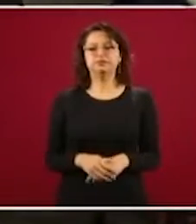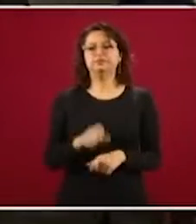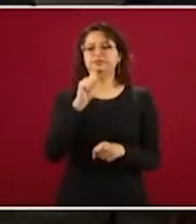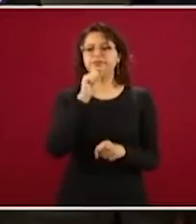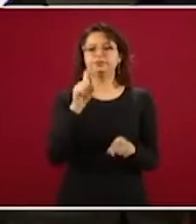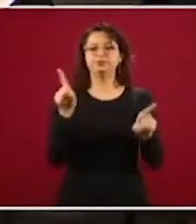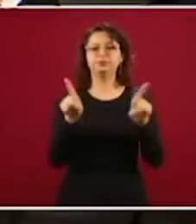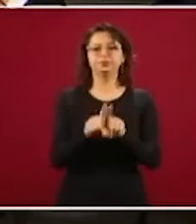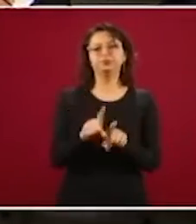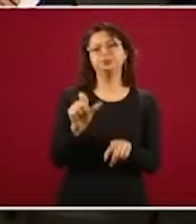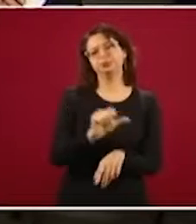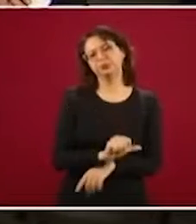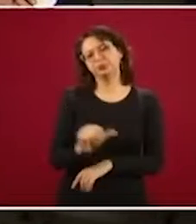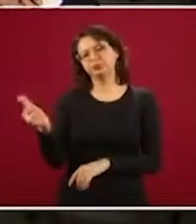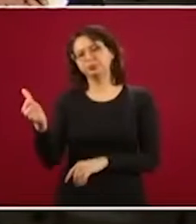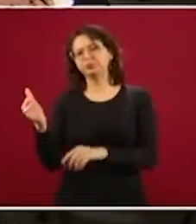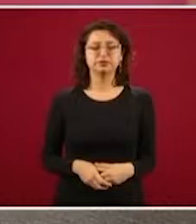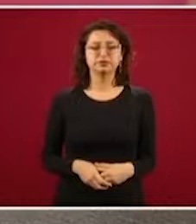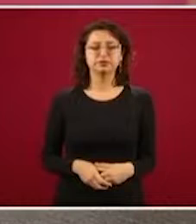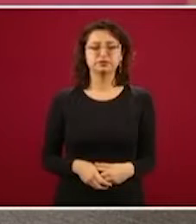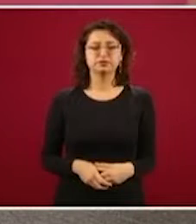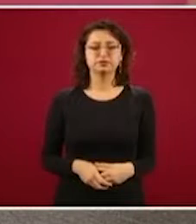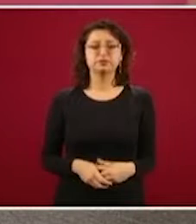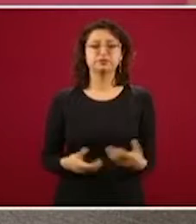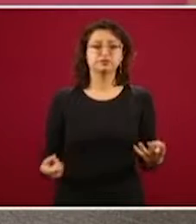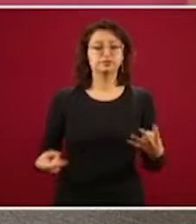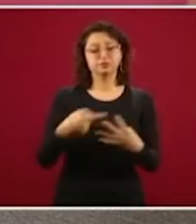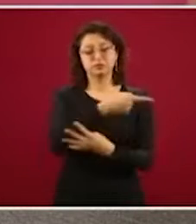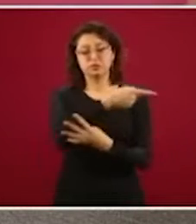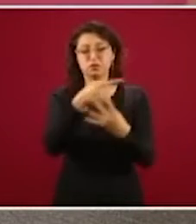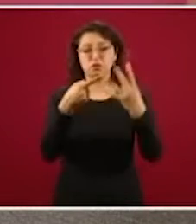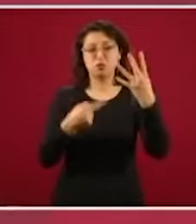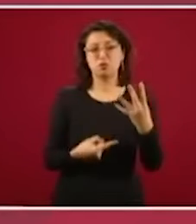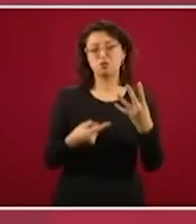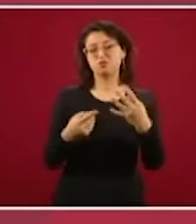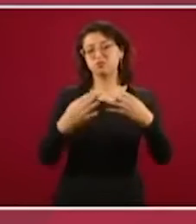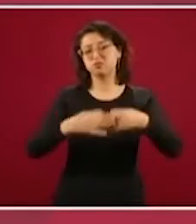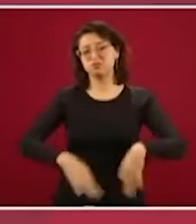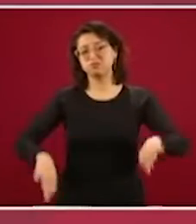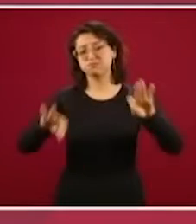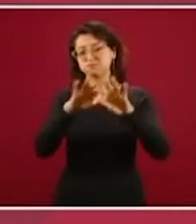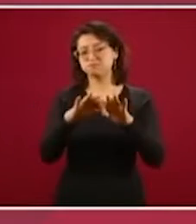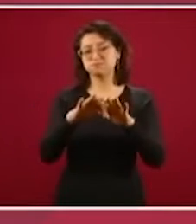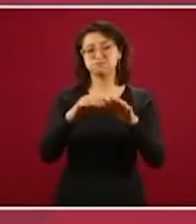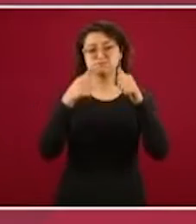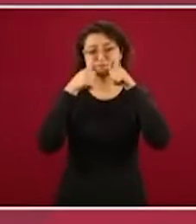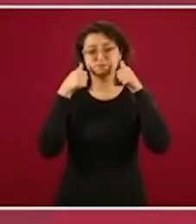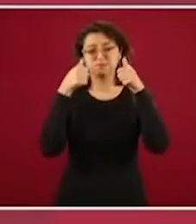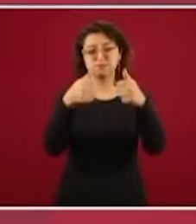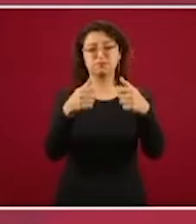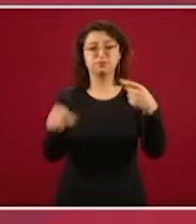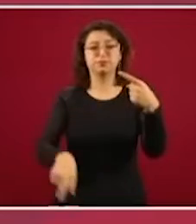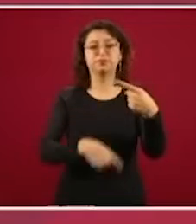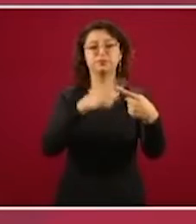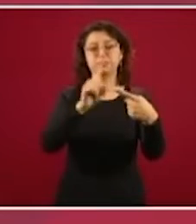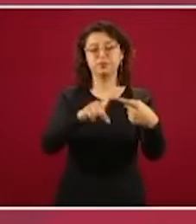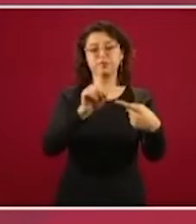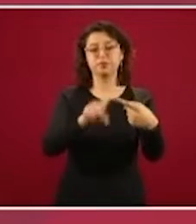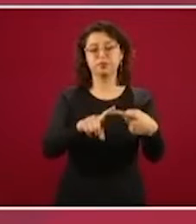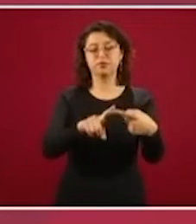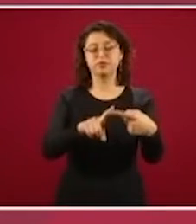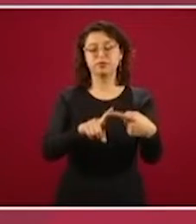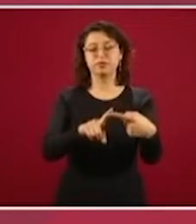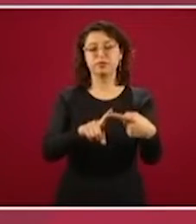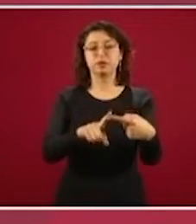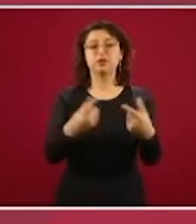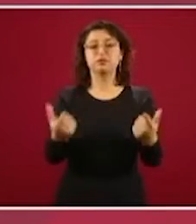para garantizar este derecho de todo mexicano. La estrategia actual se enfoca en 4 puntos. La primera es que no